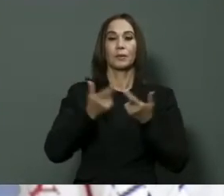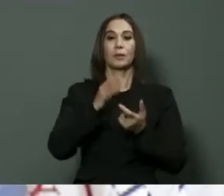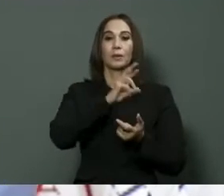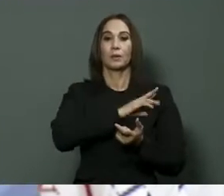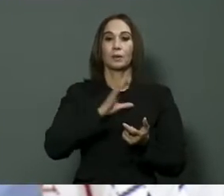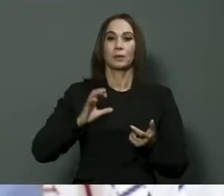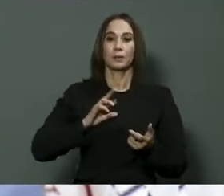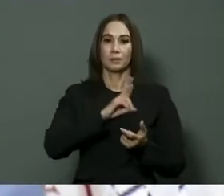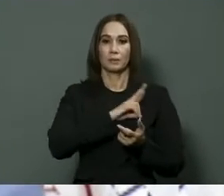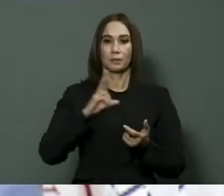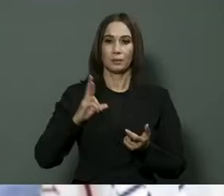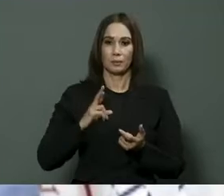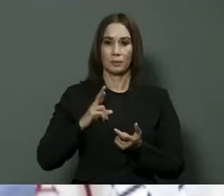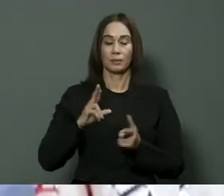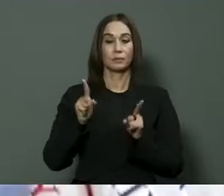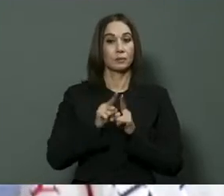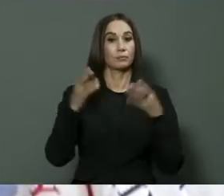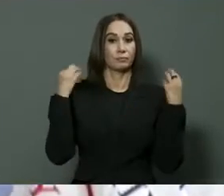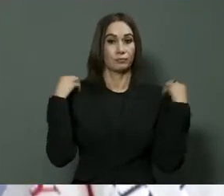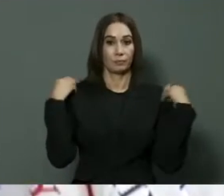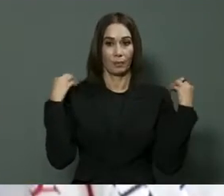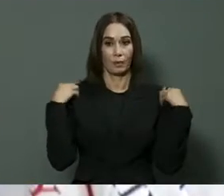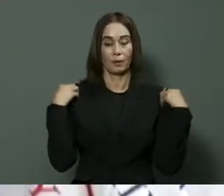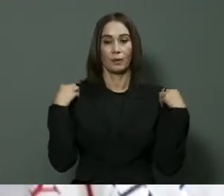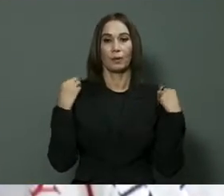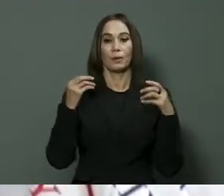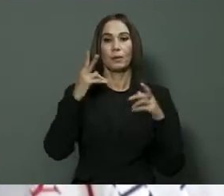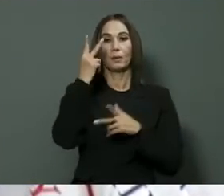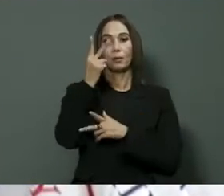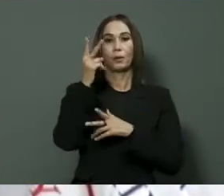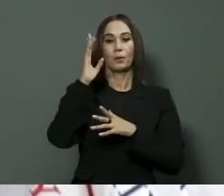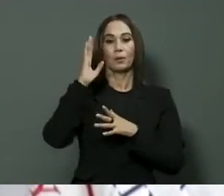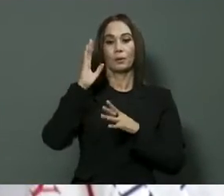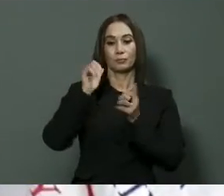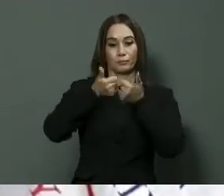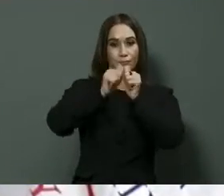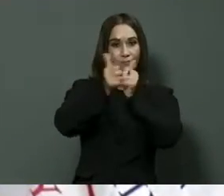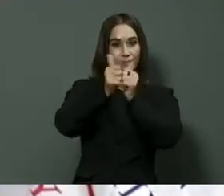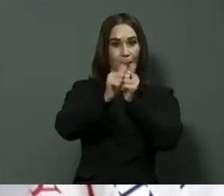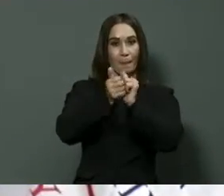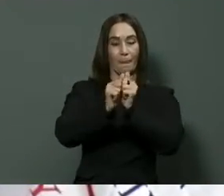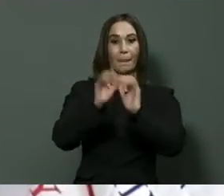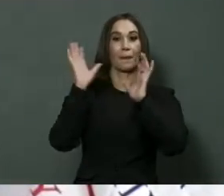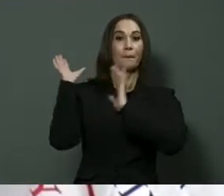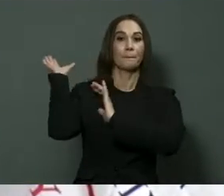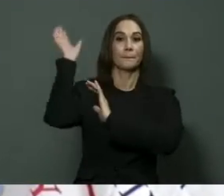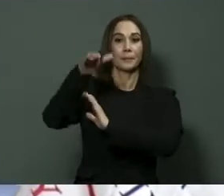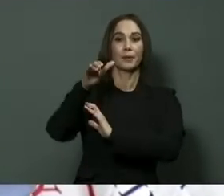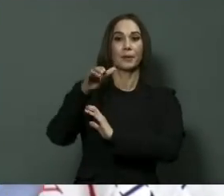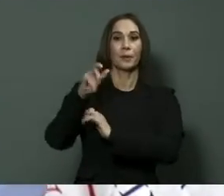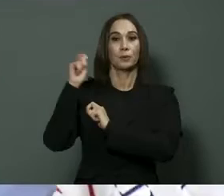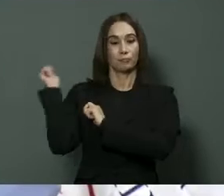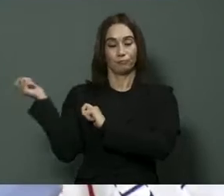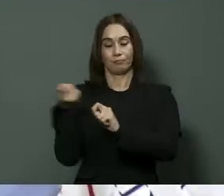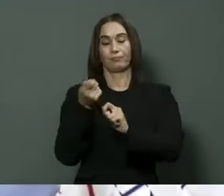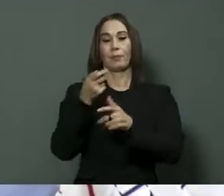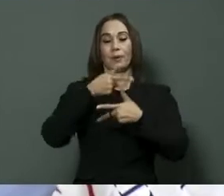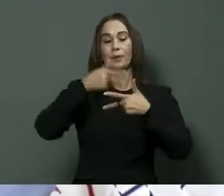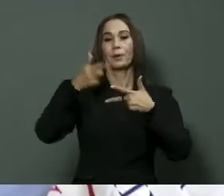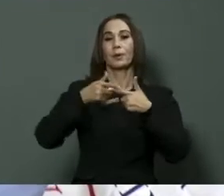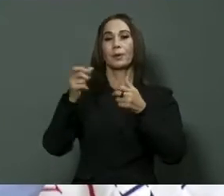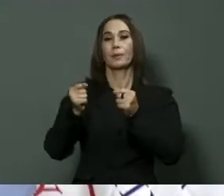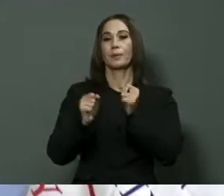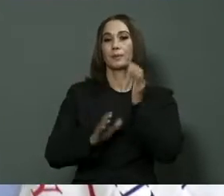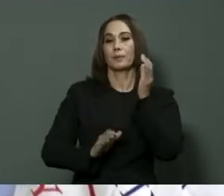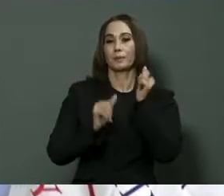Cristo Rey. En materia de deporte tendremos 2 torneos, uno de béisbol y otro de baloncesto, con el objetivo de fomentar